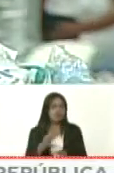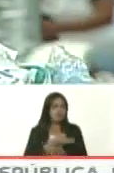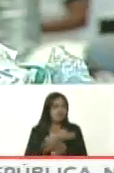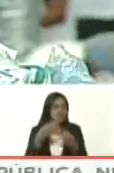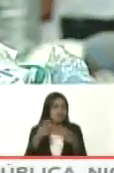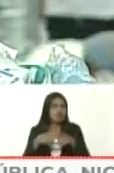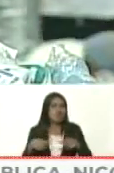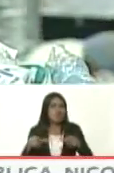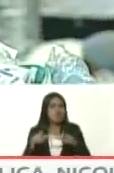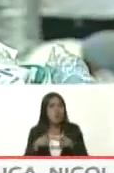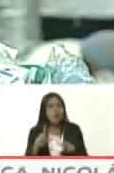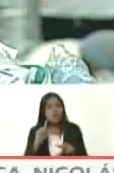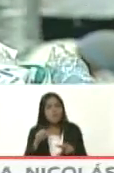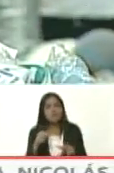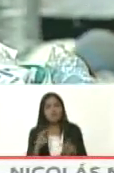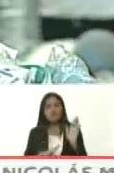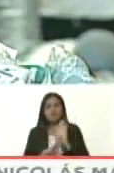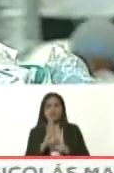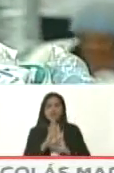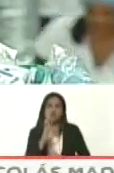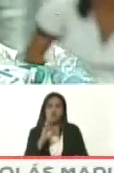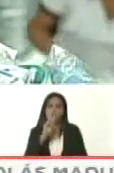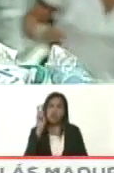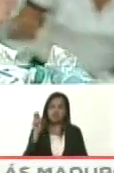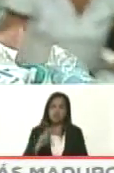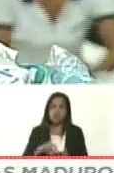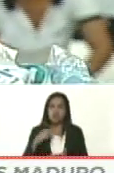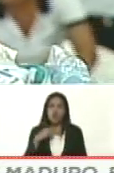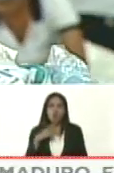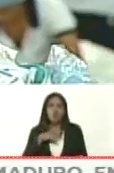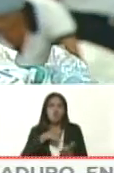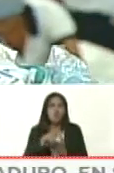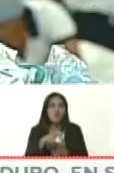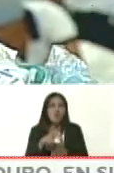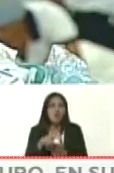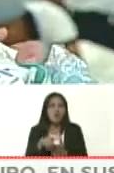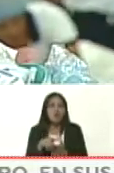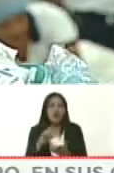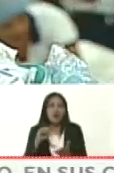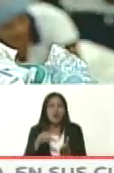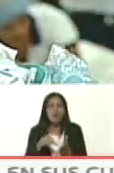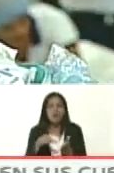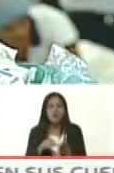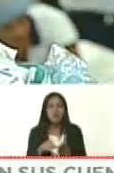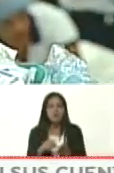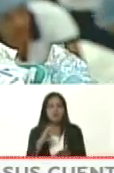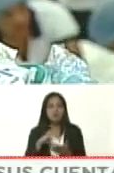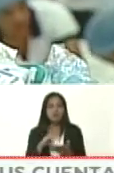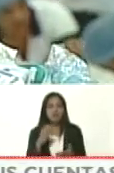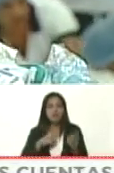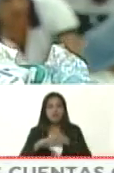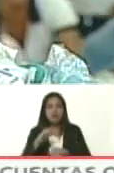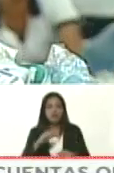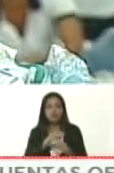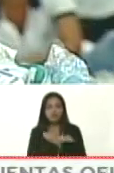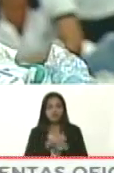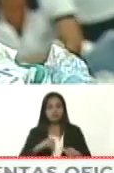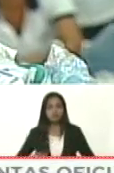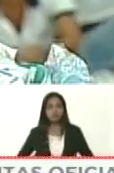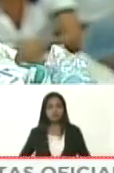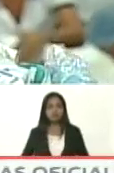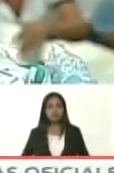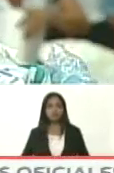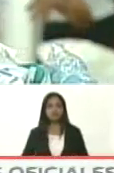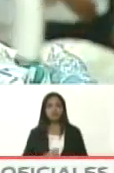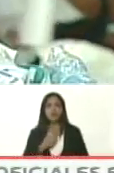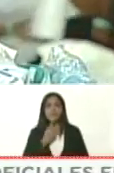nuestro desarrollo nacional. Aterrizando yo, iba saliendo de Moscú el ministro de la Defensa, el general en jefe Padrino